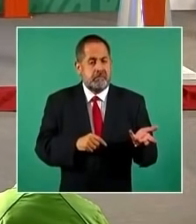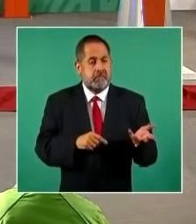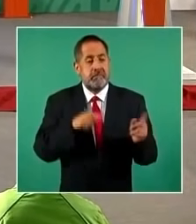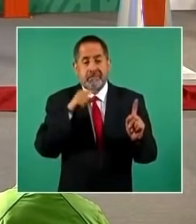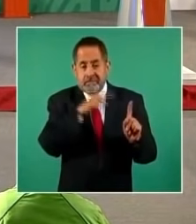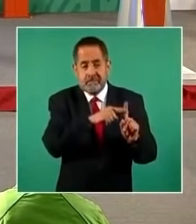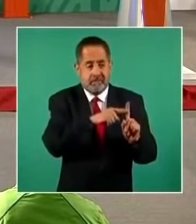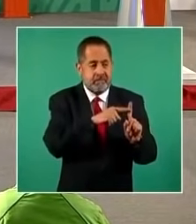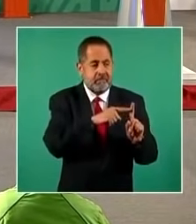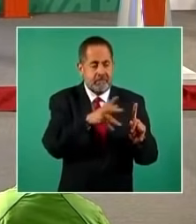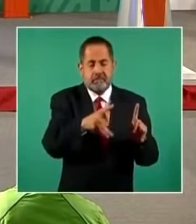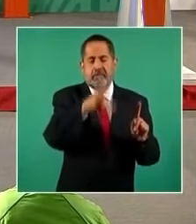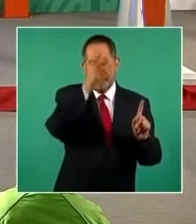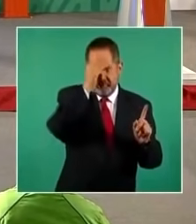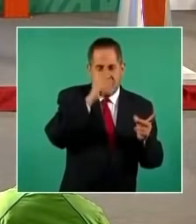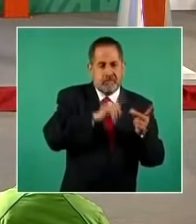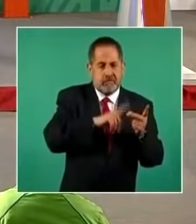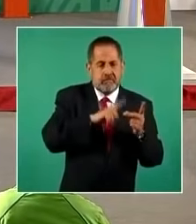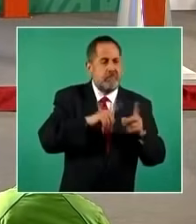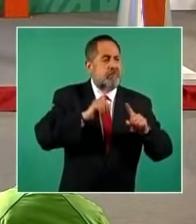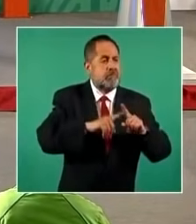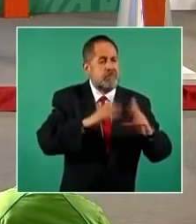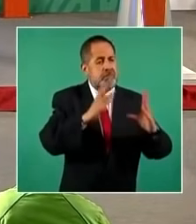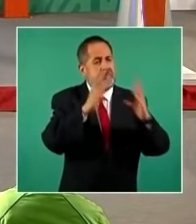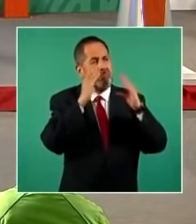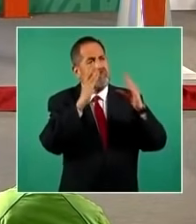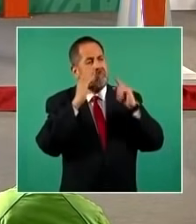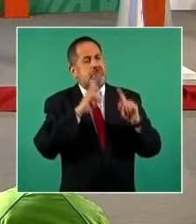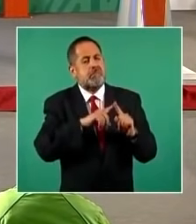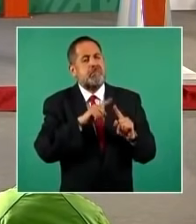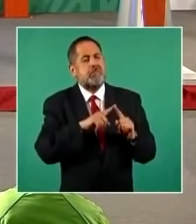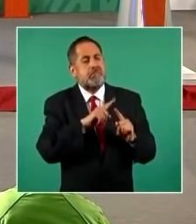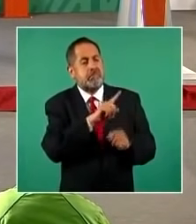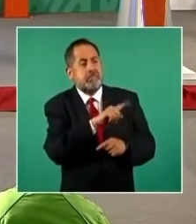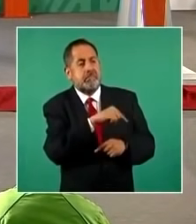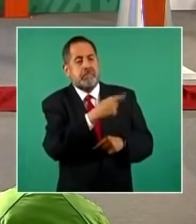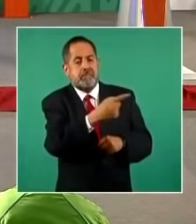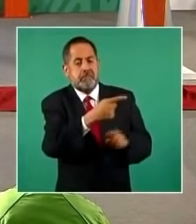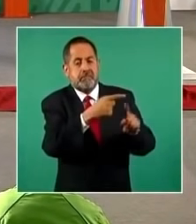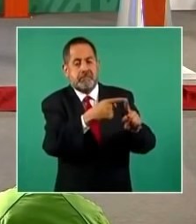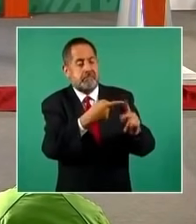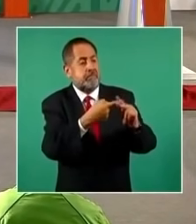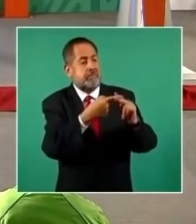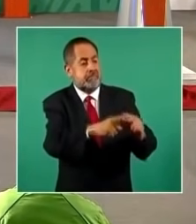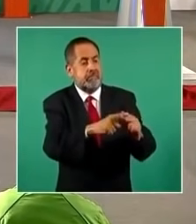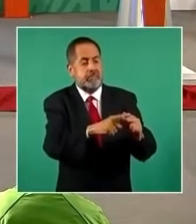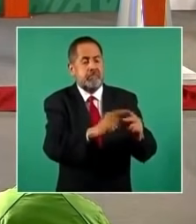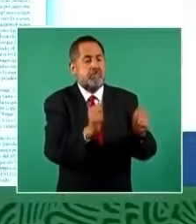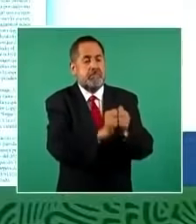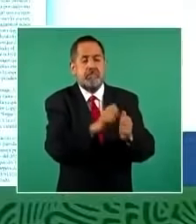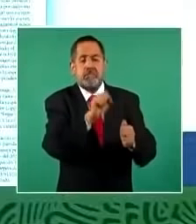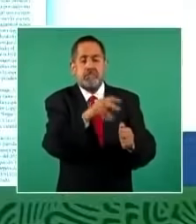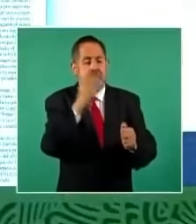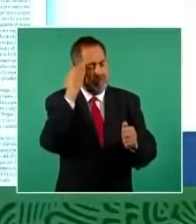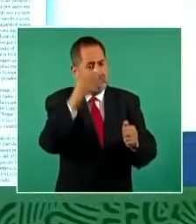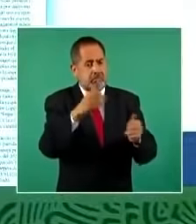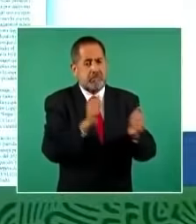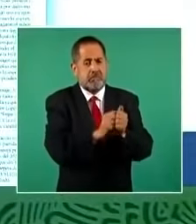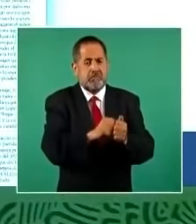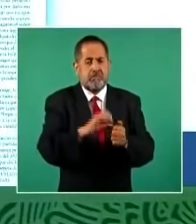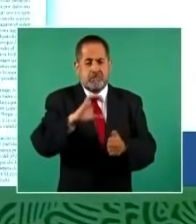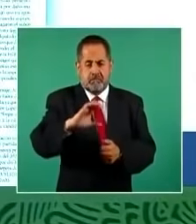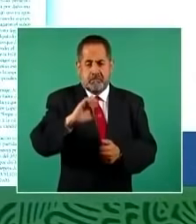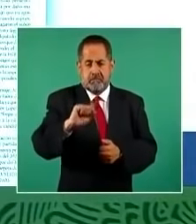Obrador y el panista Ricardo Anaya. Ayer, después de una mañana de múltiples recriminaciones en uno y